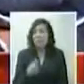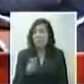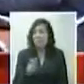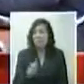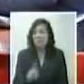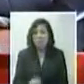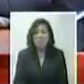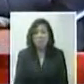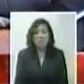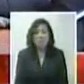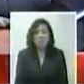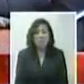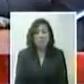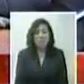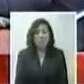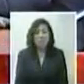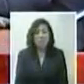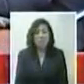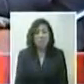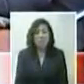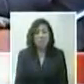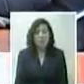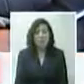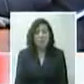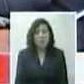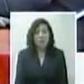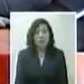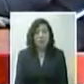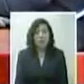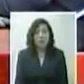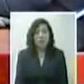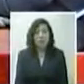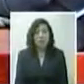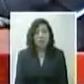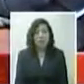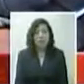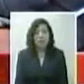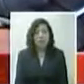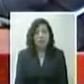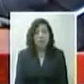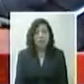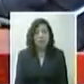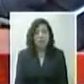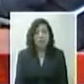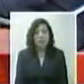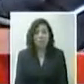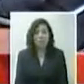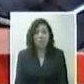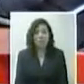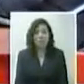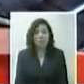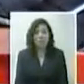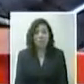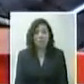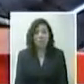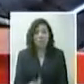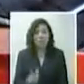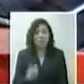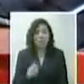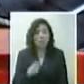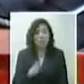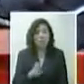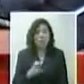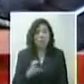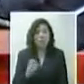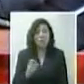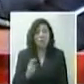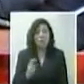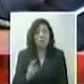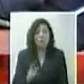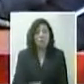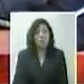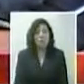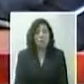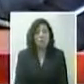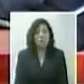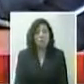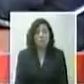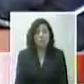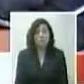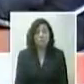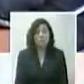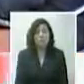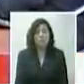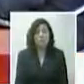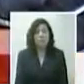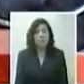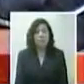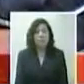personal hasta donde tengo entendido porque no conozco esos detalles pero hasta donde tengo entendido sepro tenía personal civil que sí